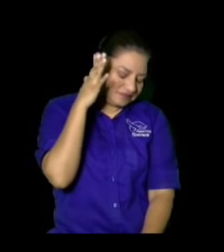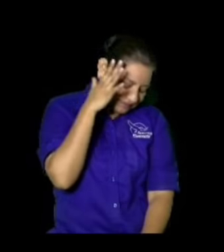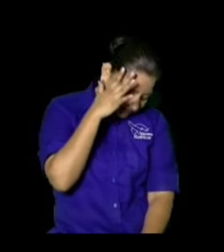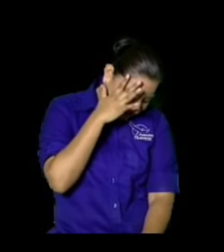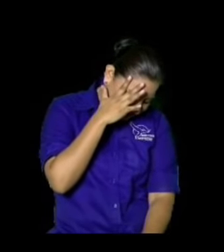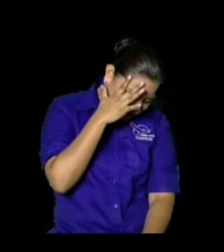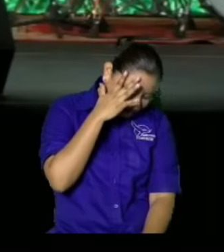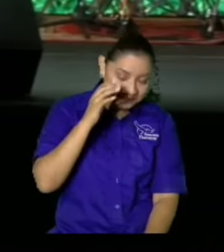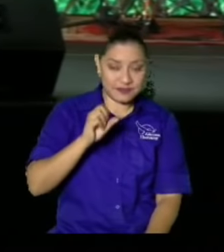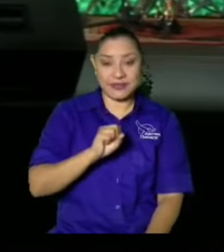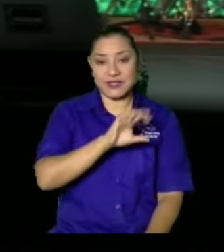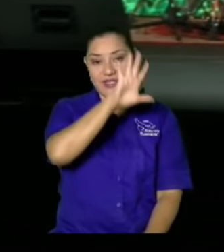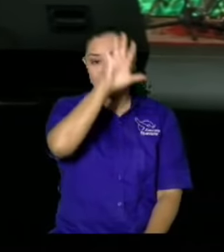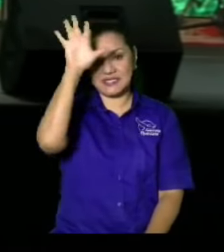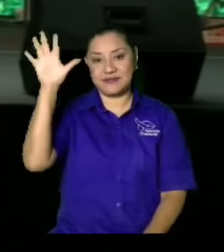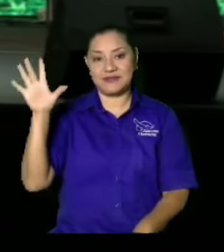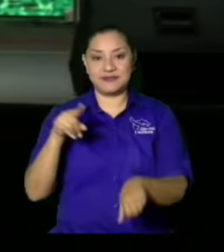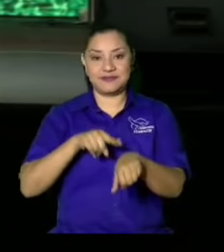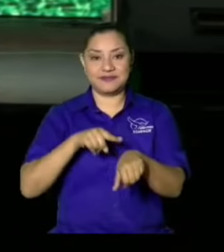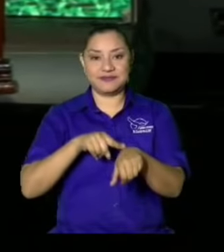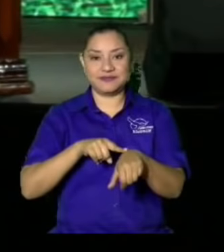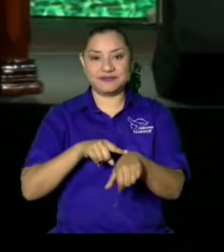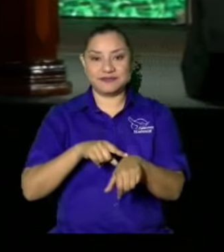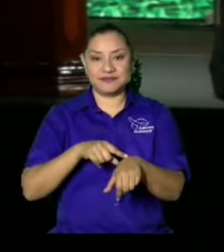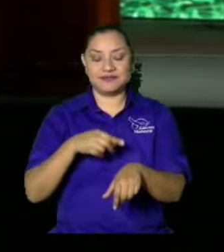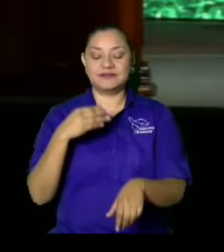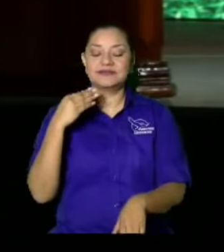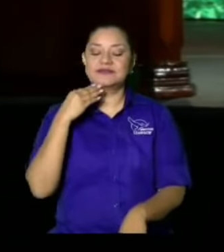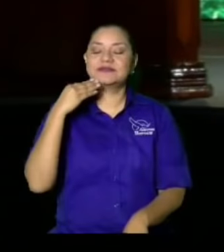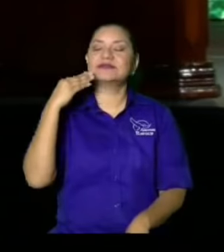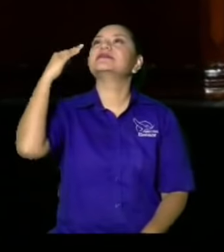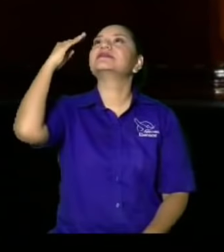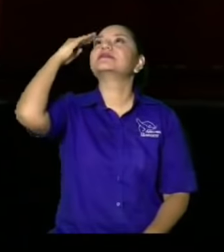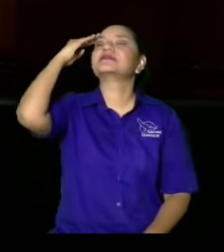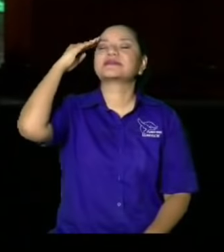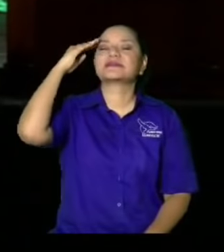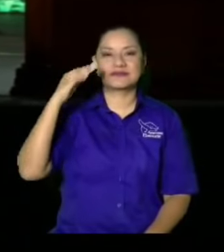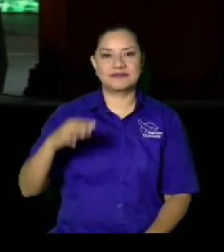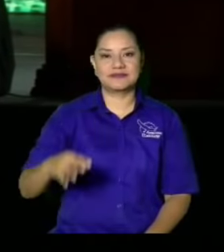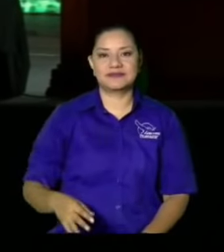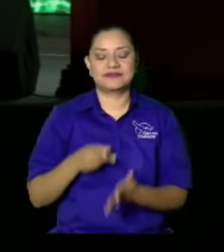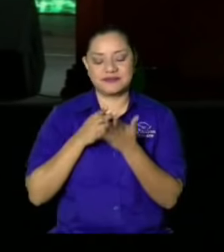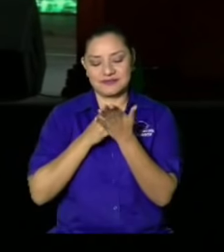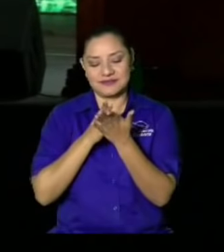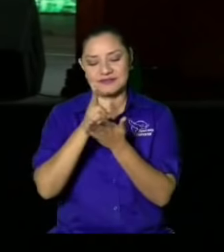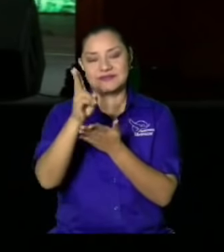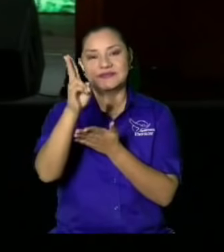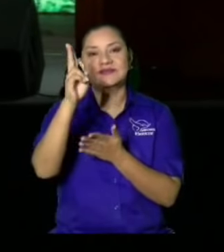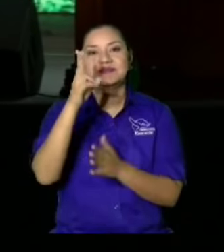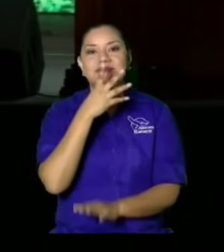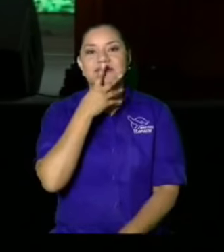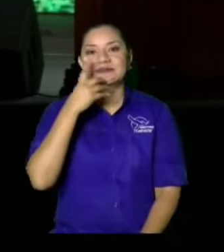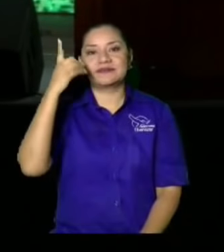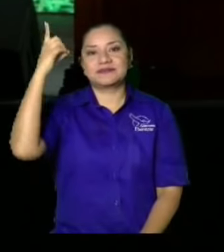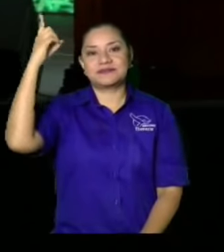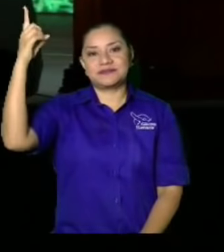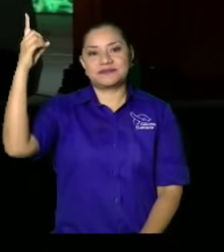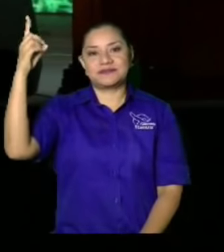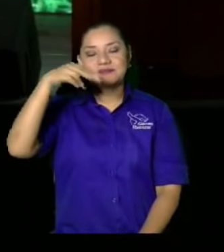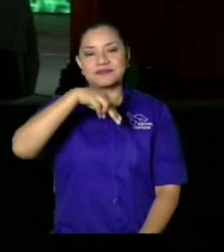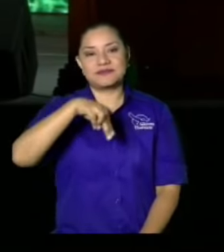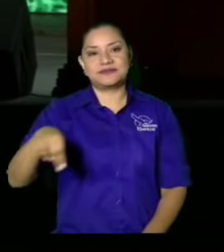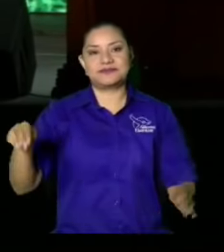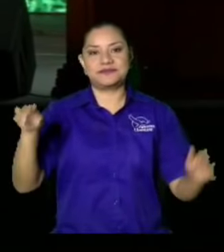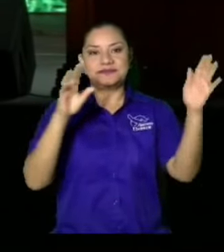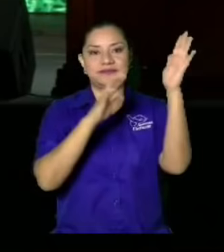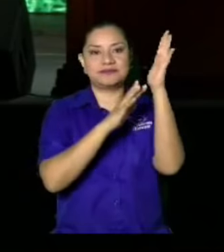mañana es un tiempo de levantar tu cabeza. Es un tiempo de honrar, hermano, y te van a honrar en el nombre poderoso de